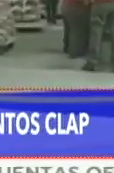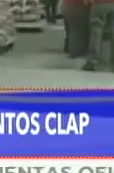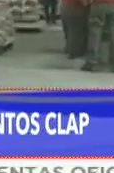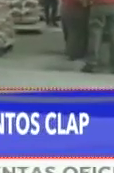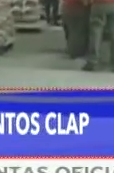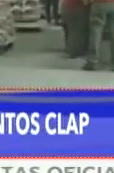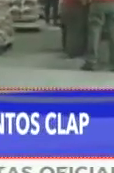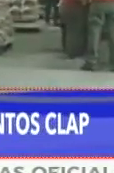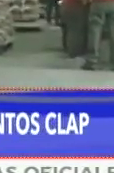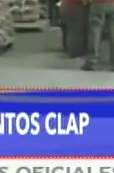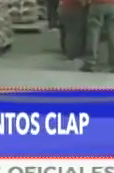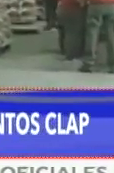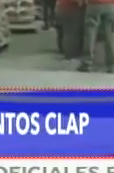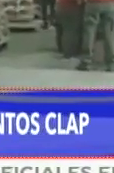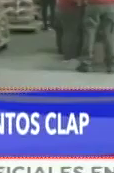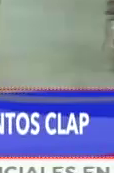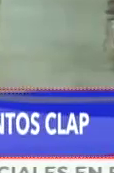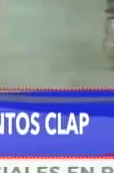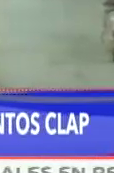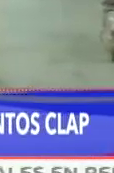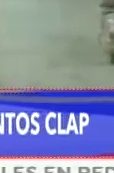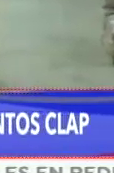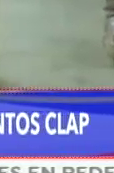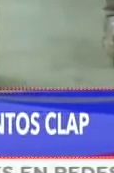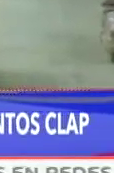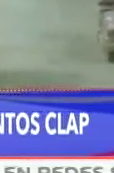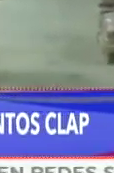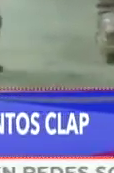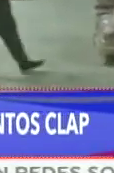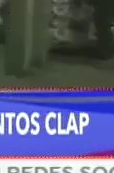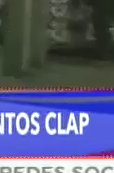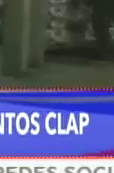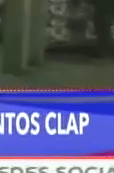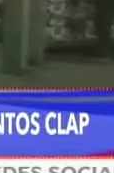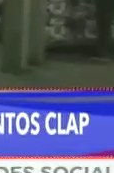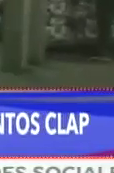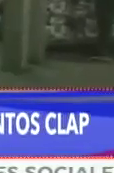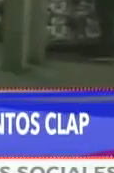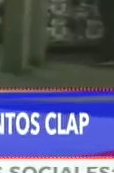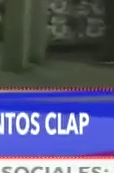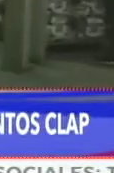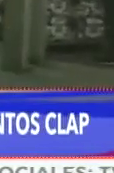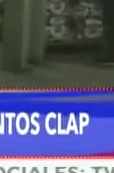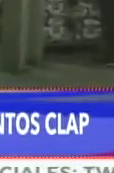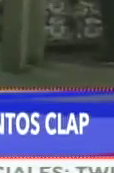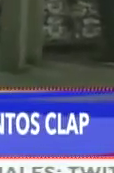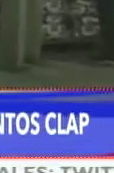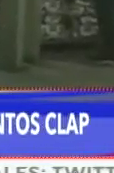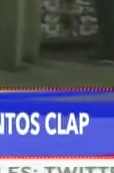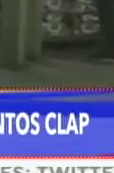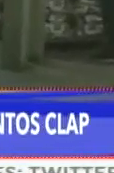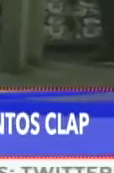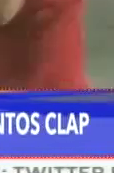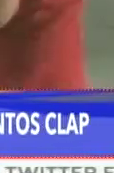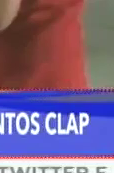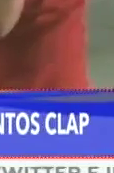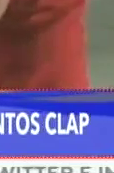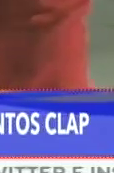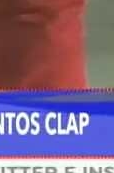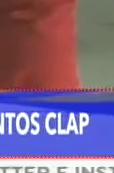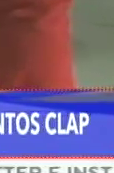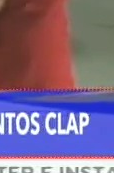la producción regional con la marca La Cojedeña, la producción nacional, todo el aparataje